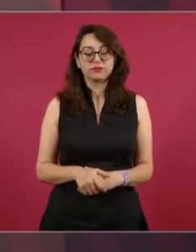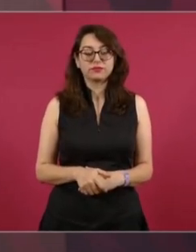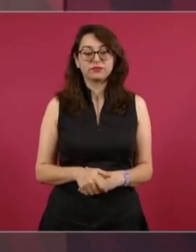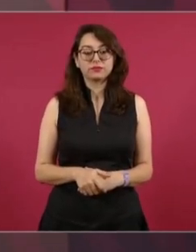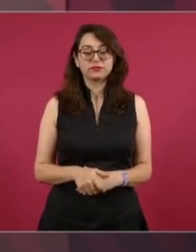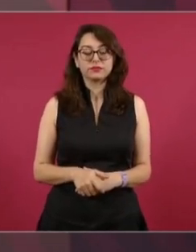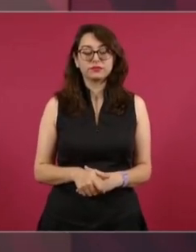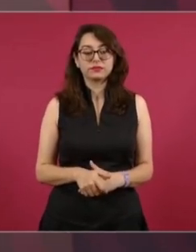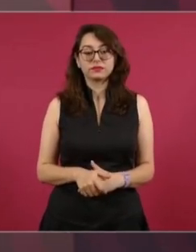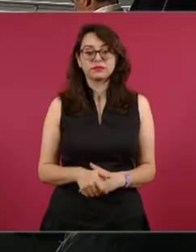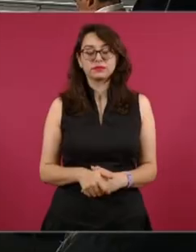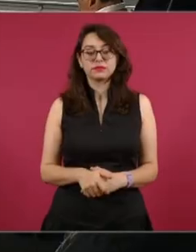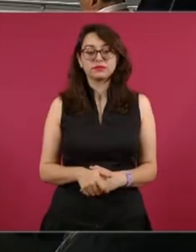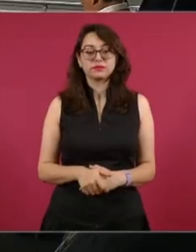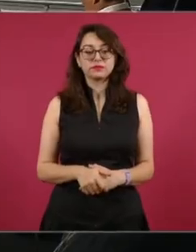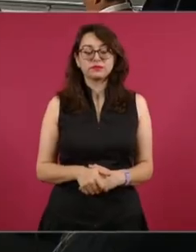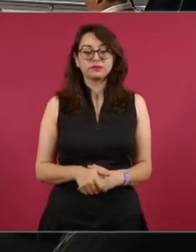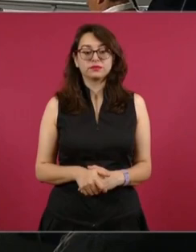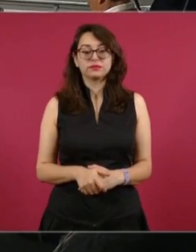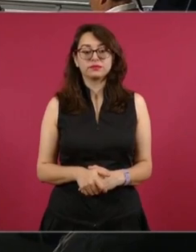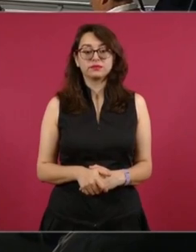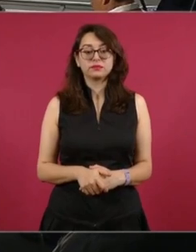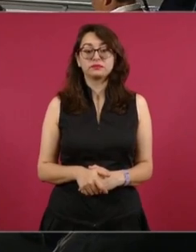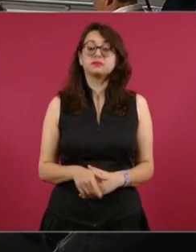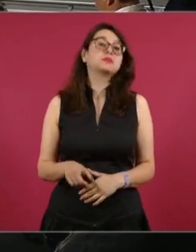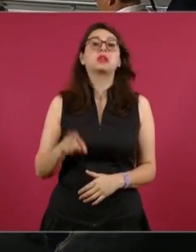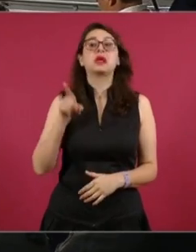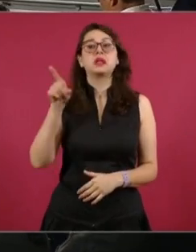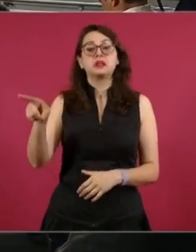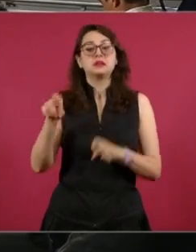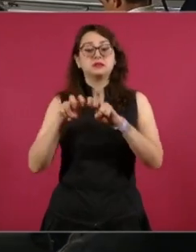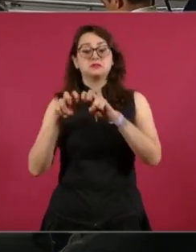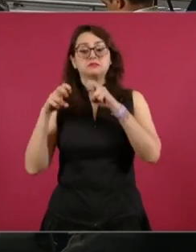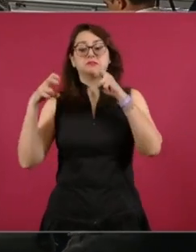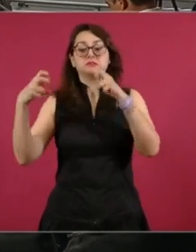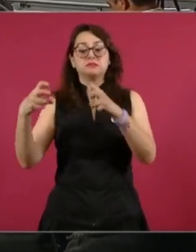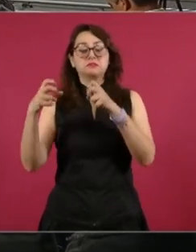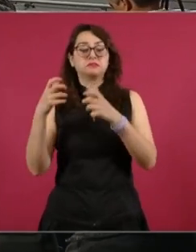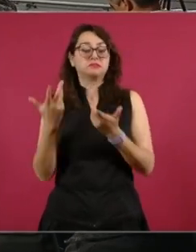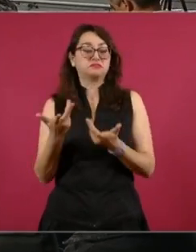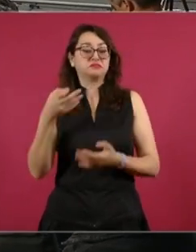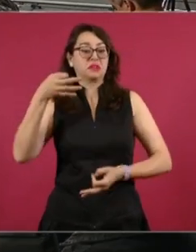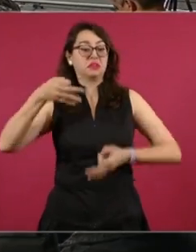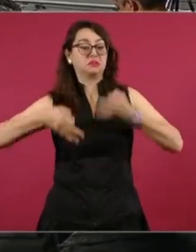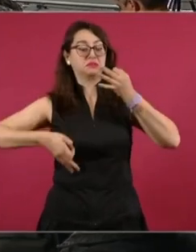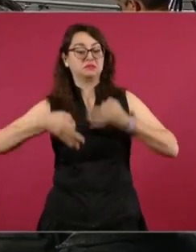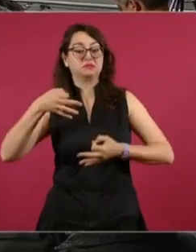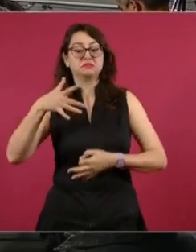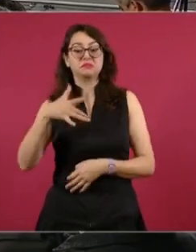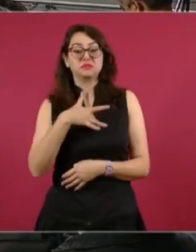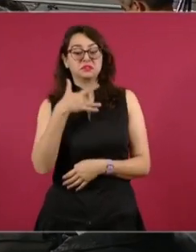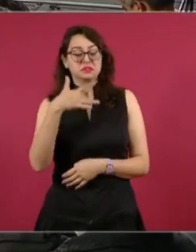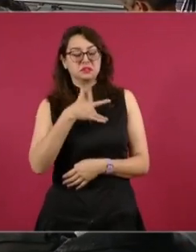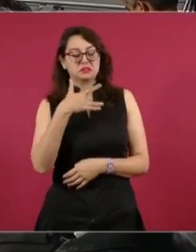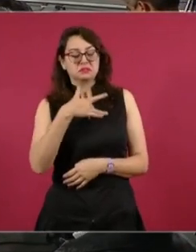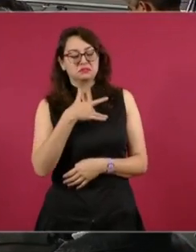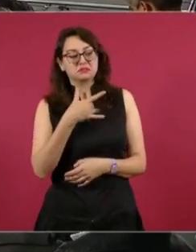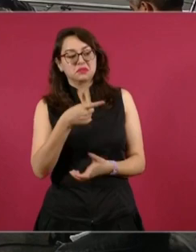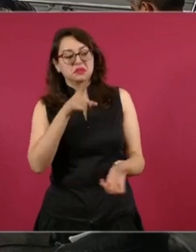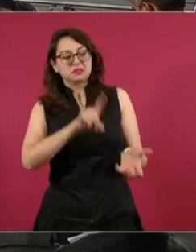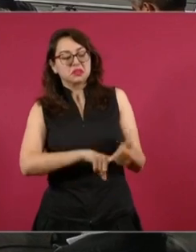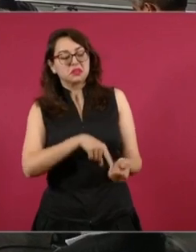Claro, considera usted, bueno, el presidente del tribunal, Sodi Cuellar, también afirmó que se va a revisar el procedimiento